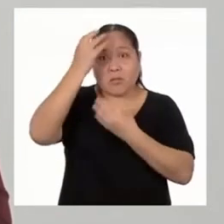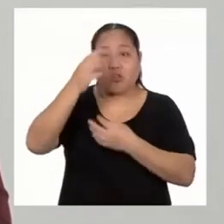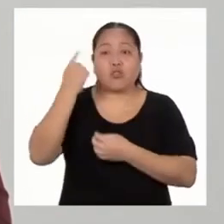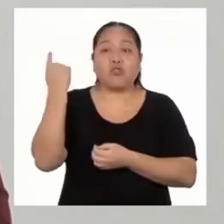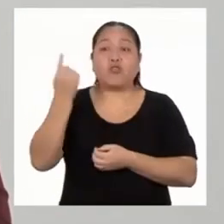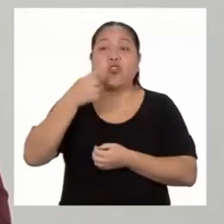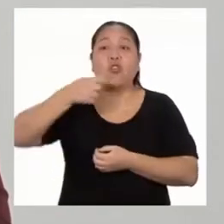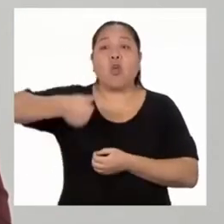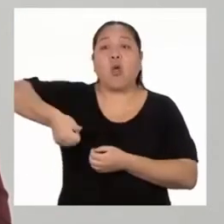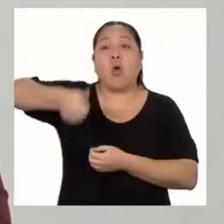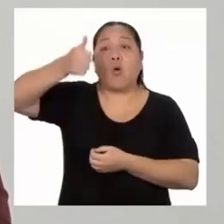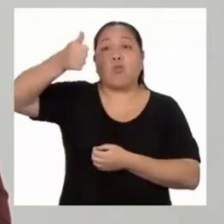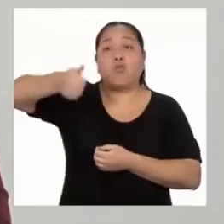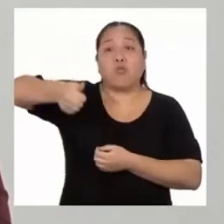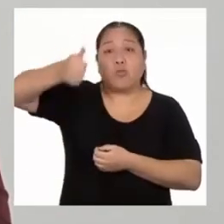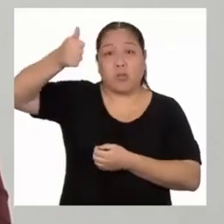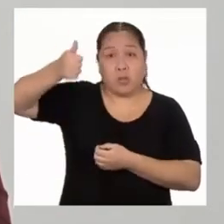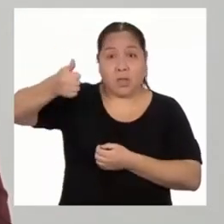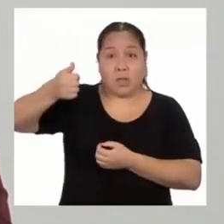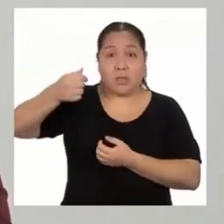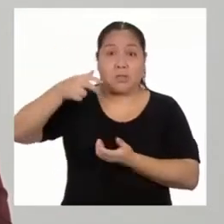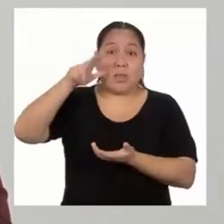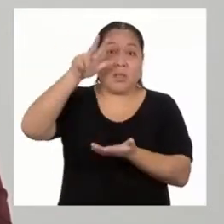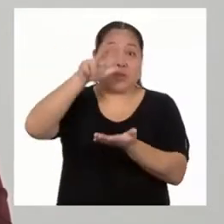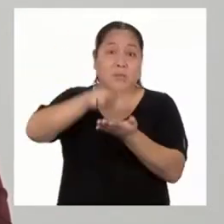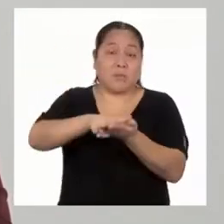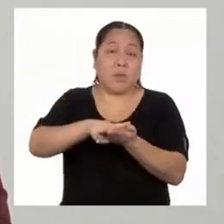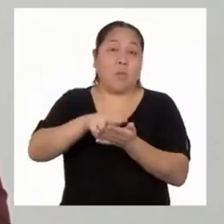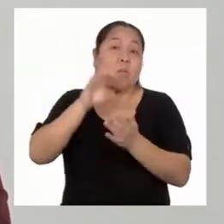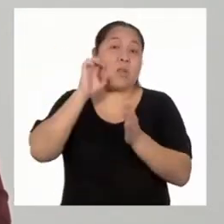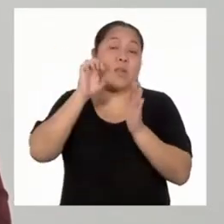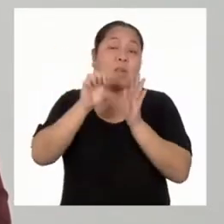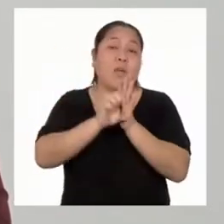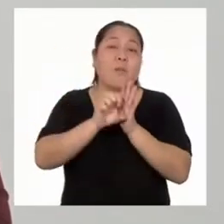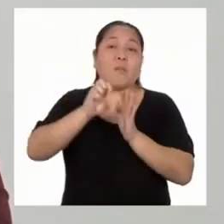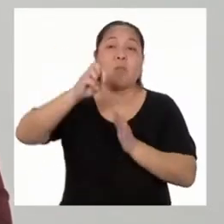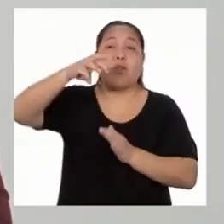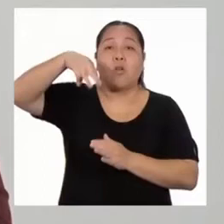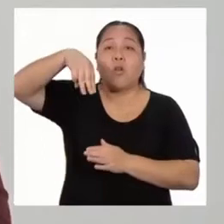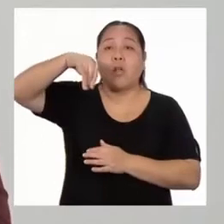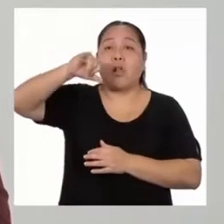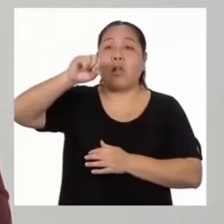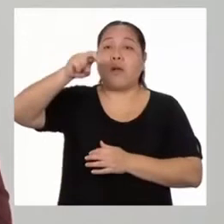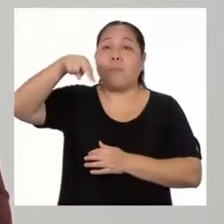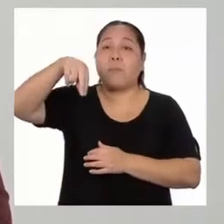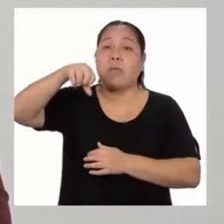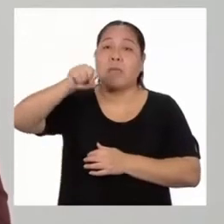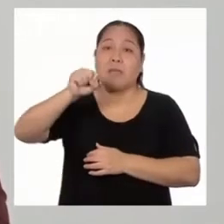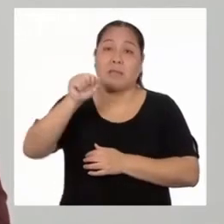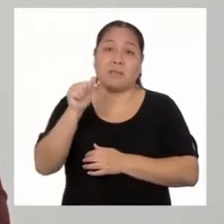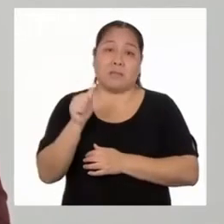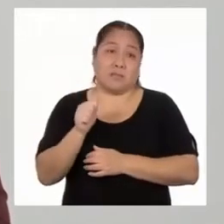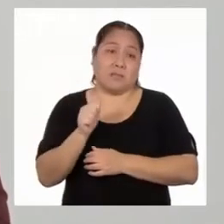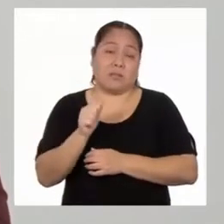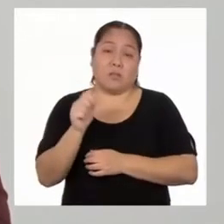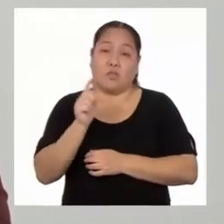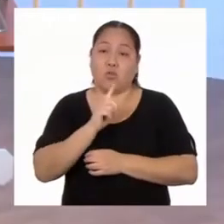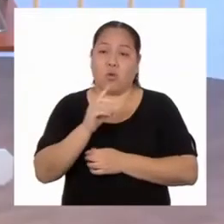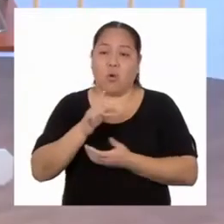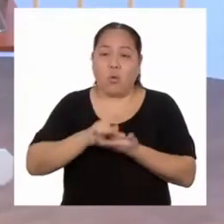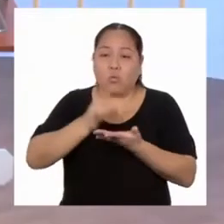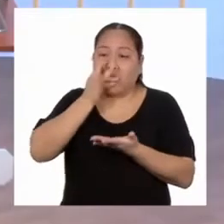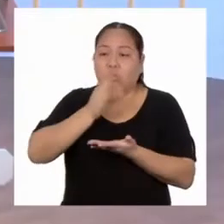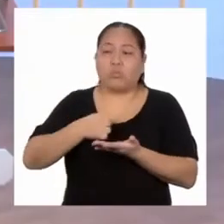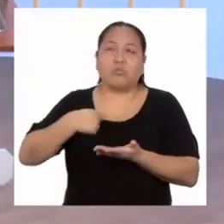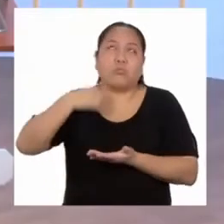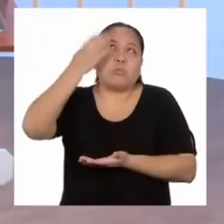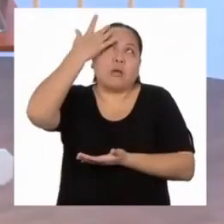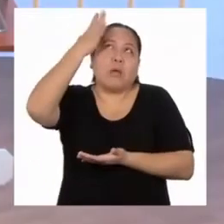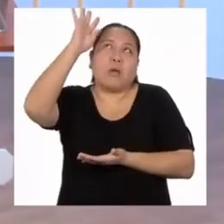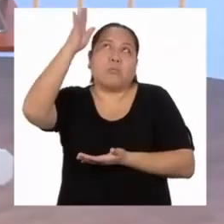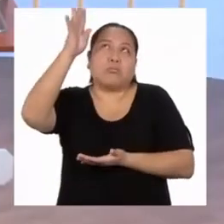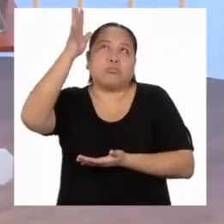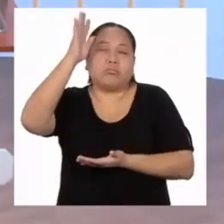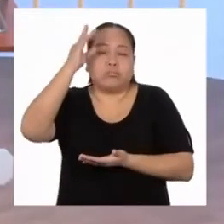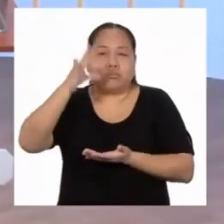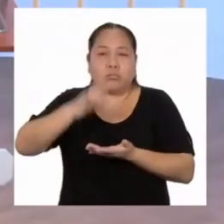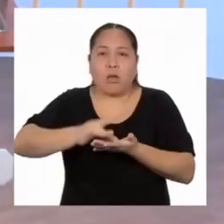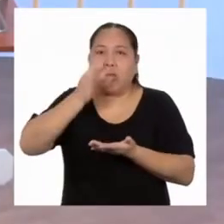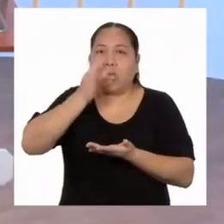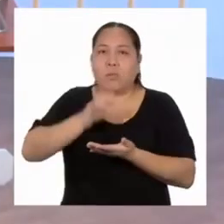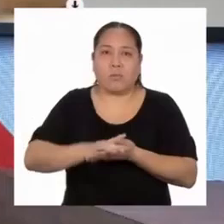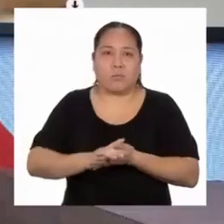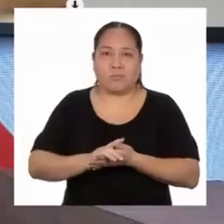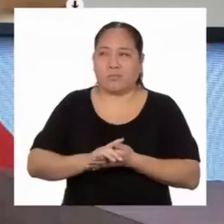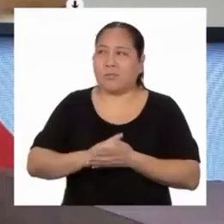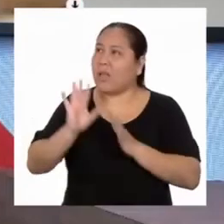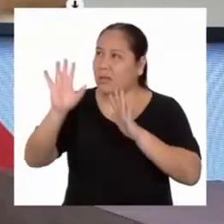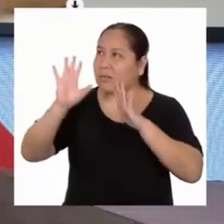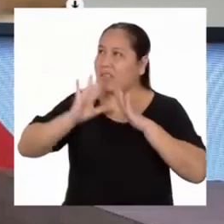las autoridades competentes, como el MINSA, y no automedicarse por ningún motivo. No se preocupe, profesora, así